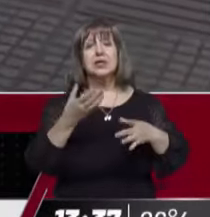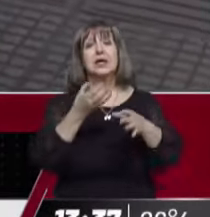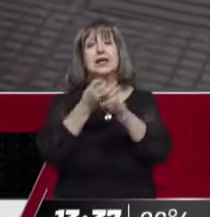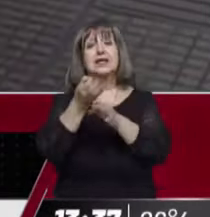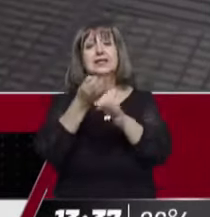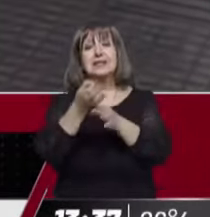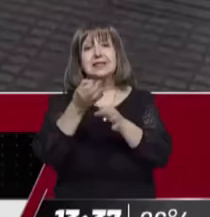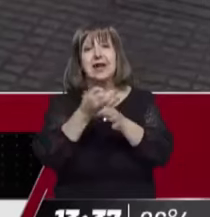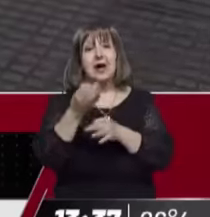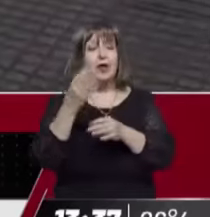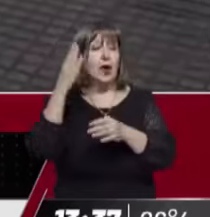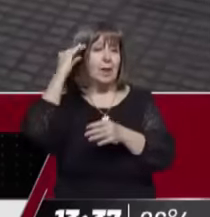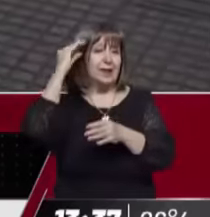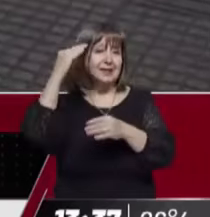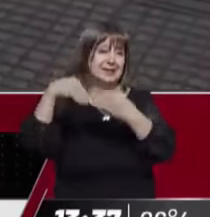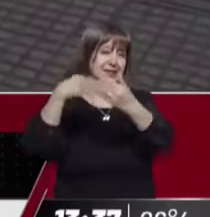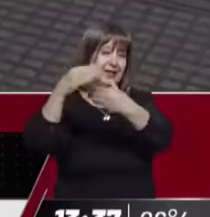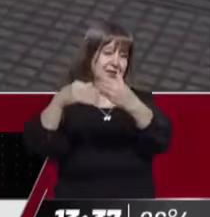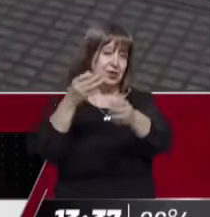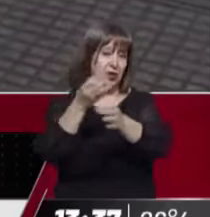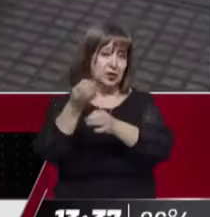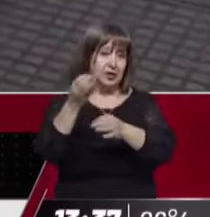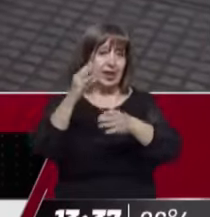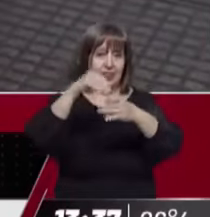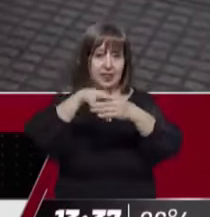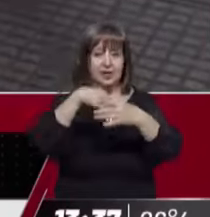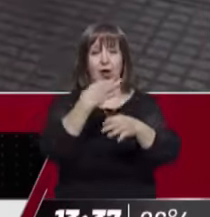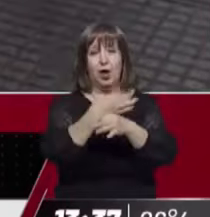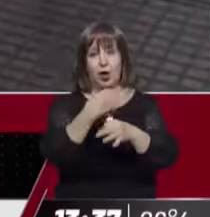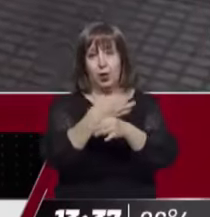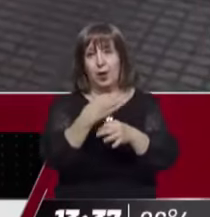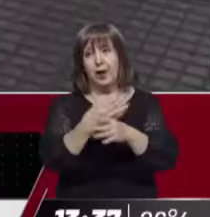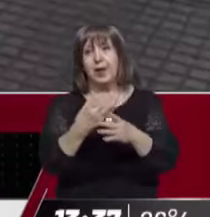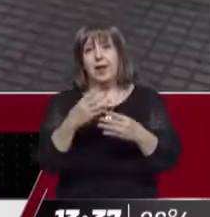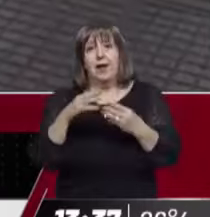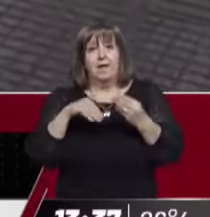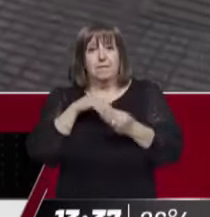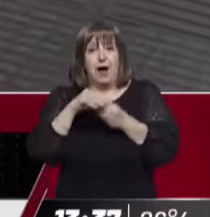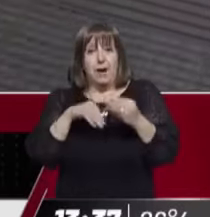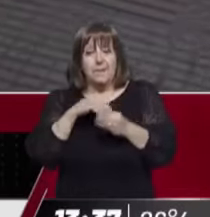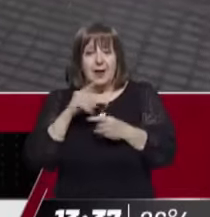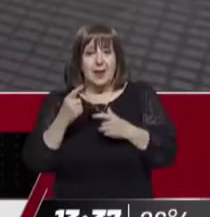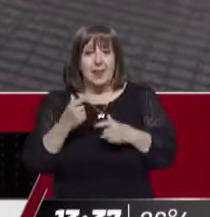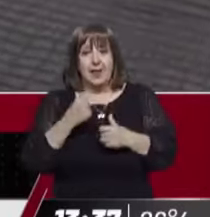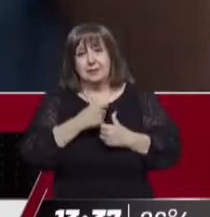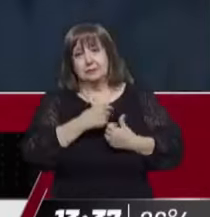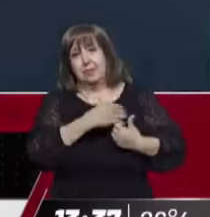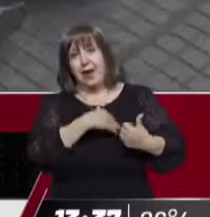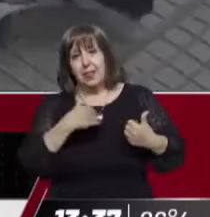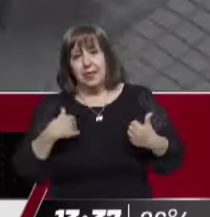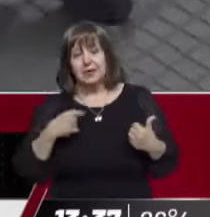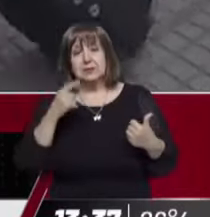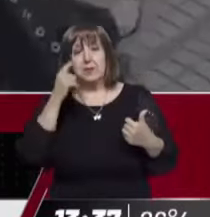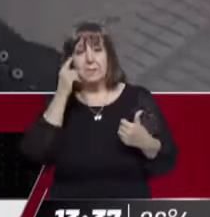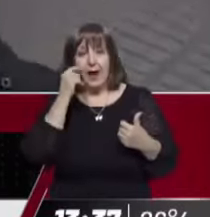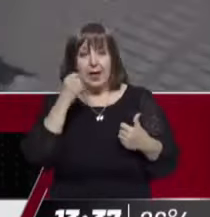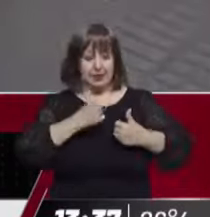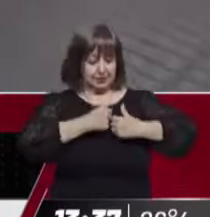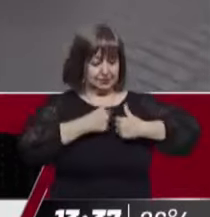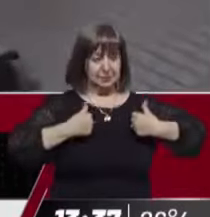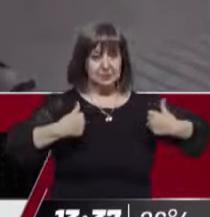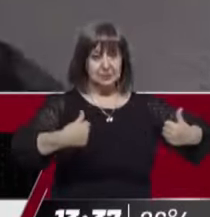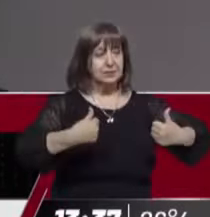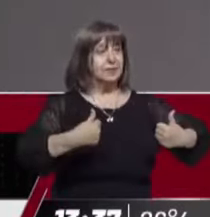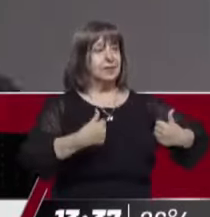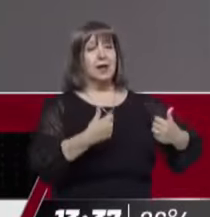colegio. Y bueno, y a partir de eso vamos a ver qué medidas se toman. ¿Y el en otro principio tema? Los padres entonces vinieron muy temprano acá a la puerta del colegio y están pidiendo que las